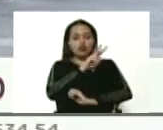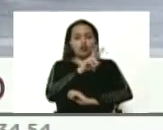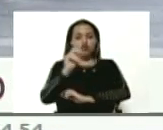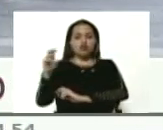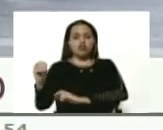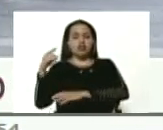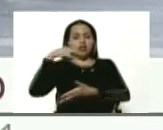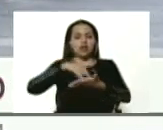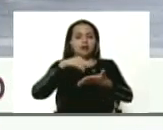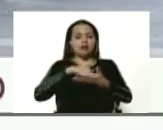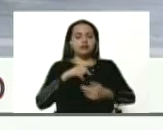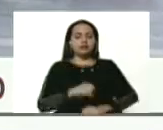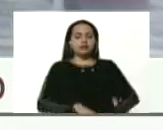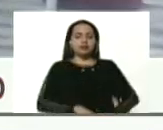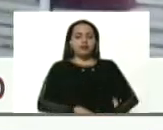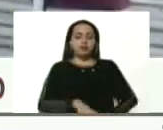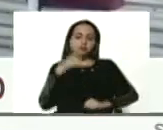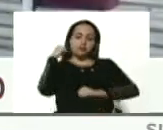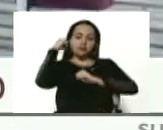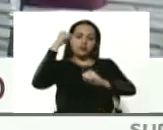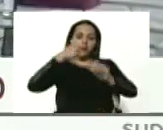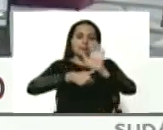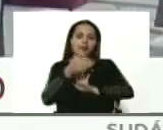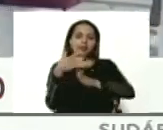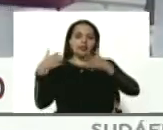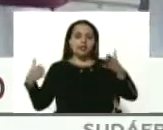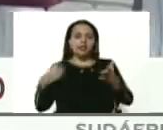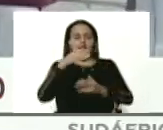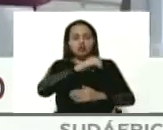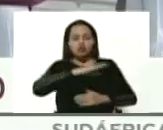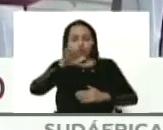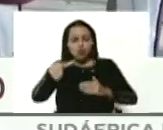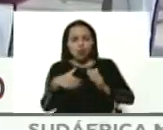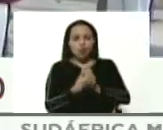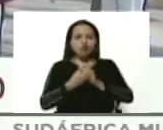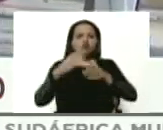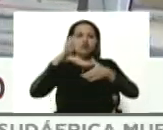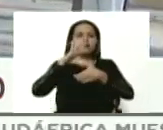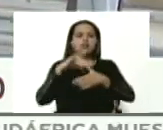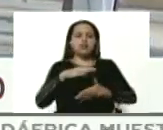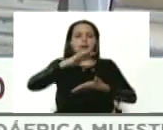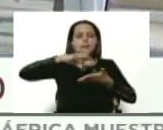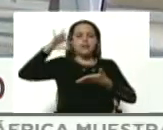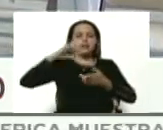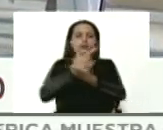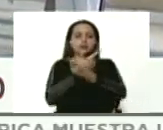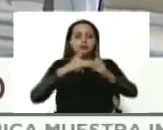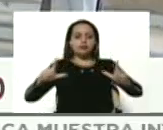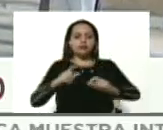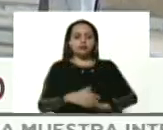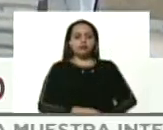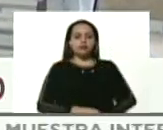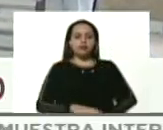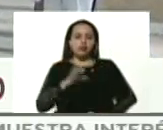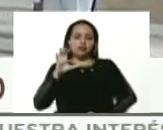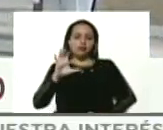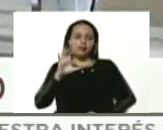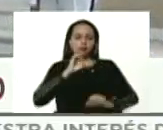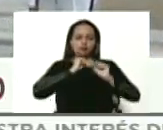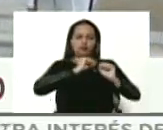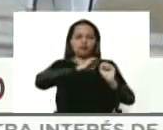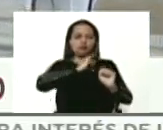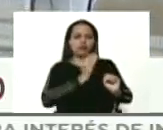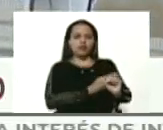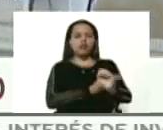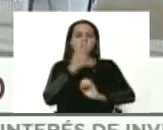Carabobo, una heroica victoria, la más grande en todo el cono suramericano, y el espíritu libertario, soberano, valiente de